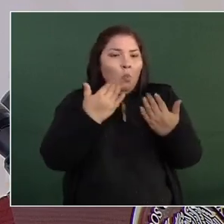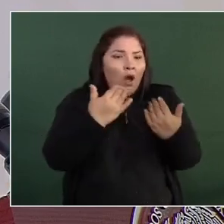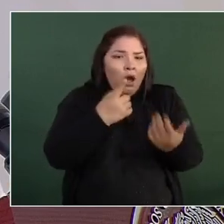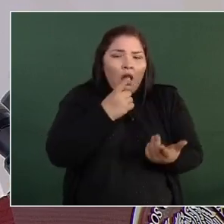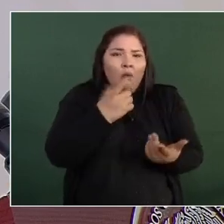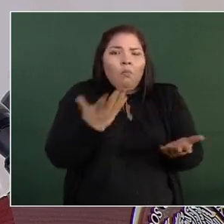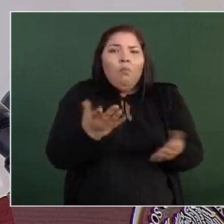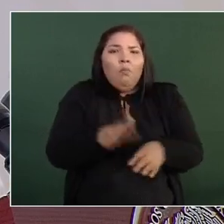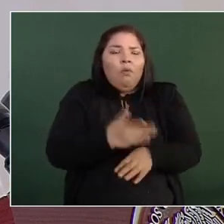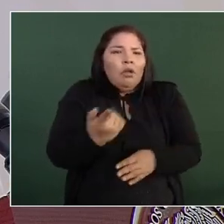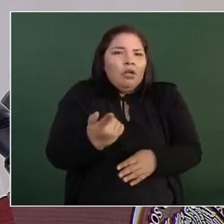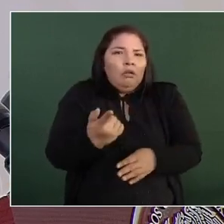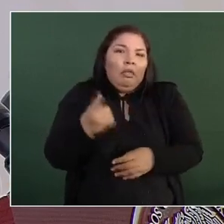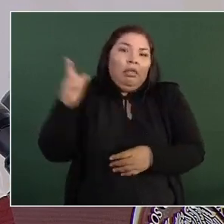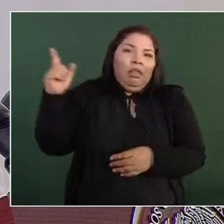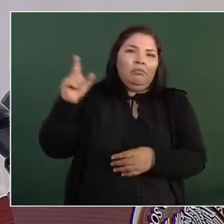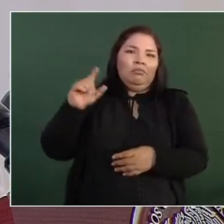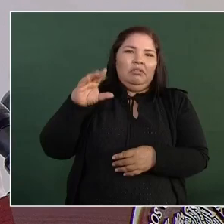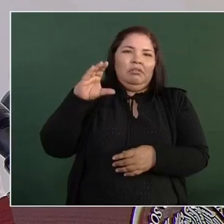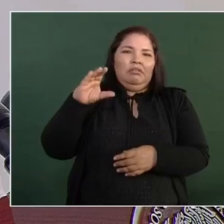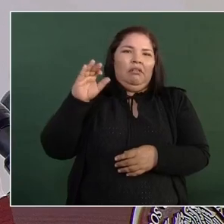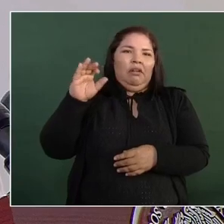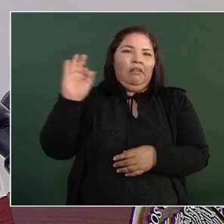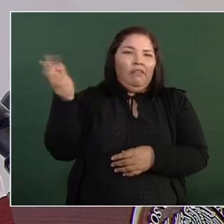agua porque la federación